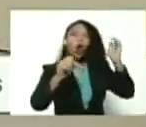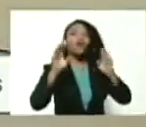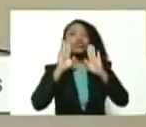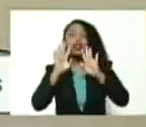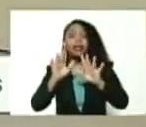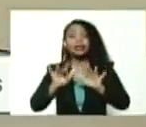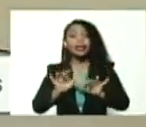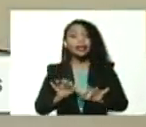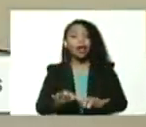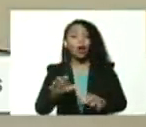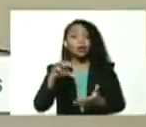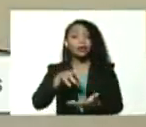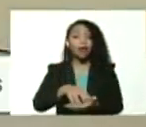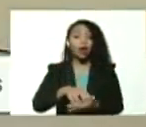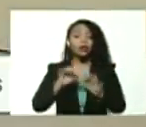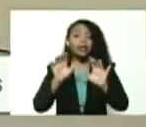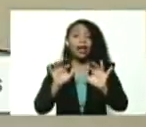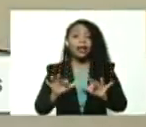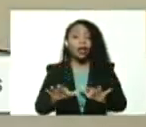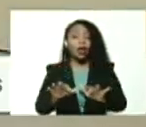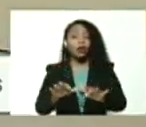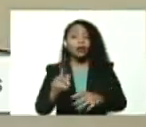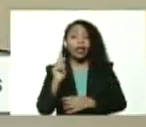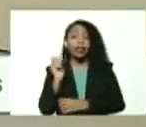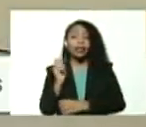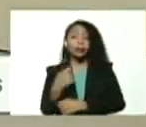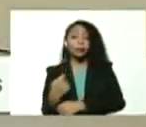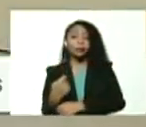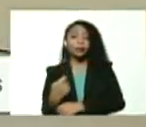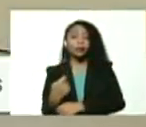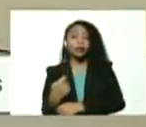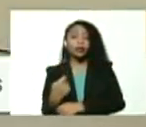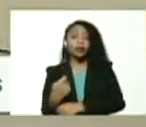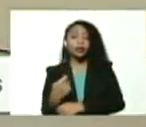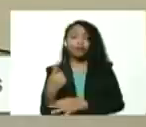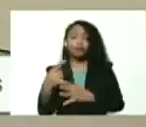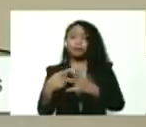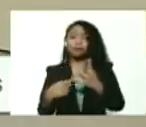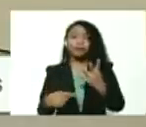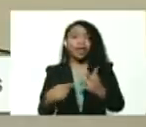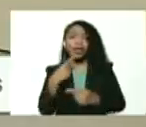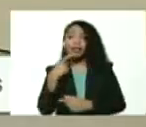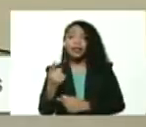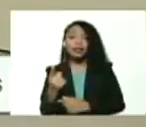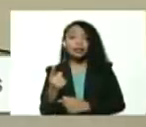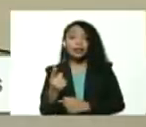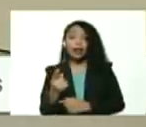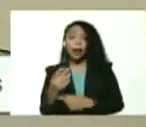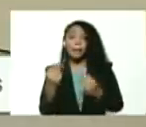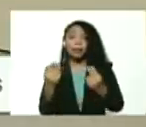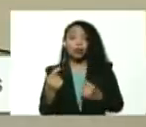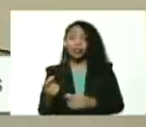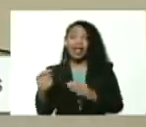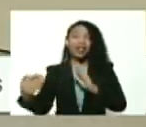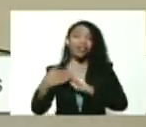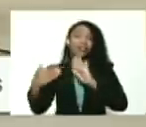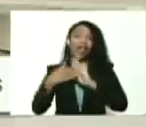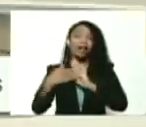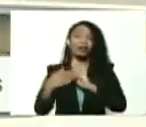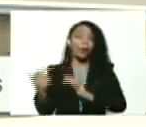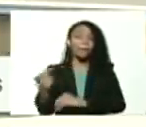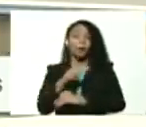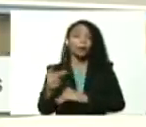secretario de Estado, del secretario del Tesoro, de la USAID, donde dicen, bueno, es el precio que se debe pagar, es el daño